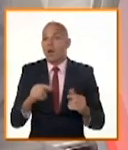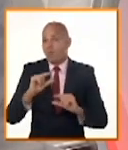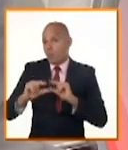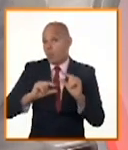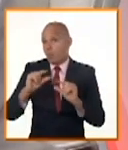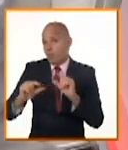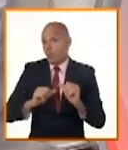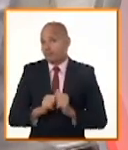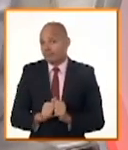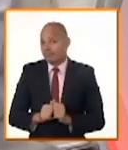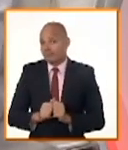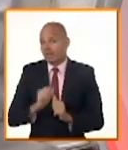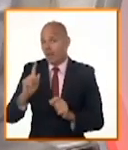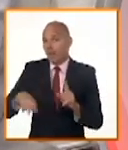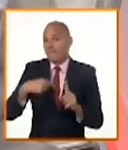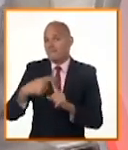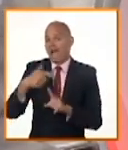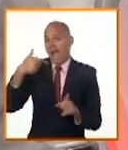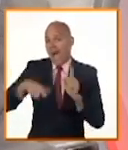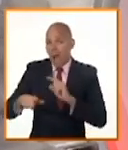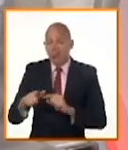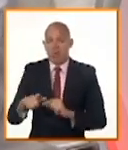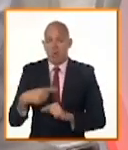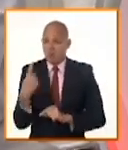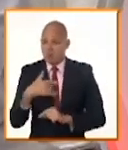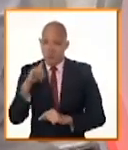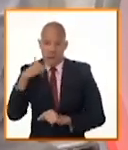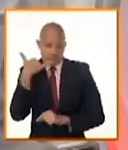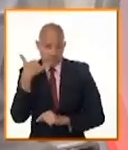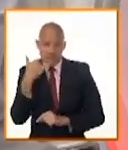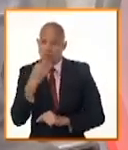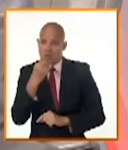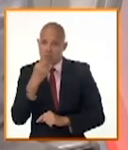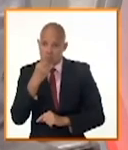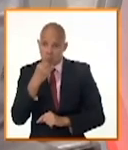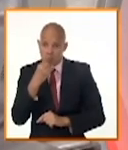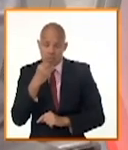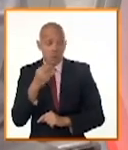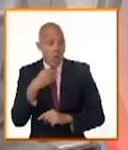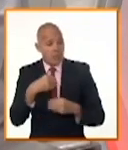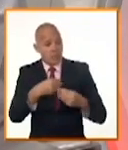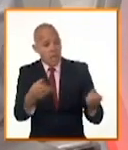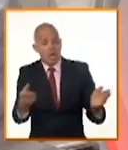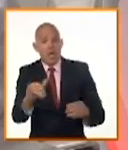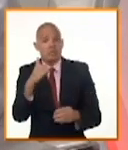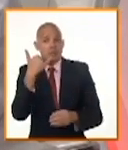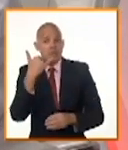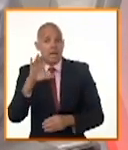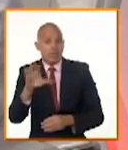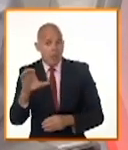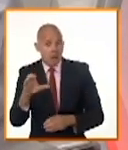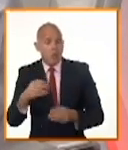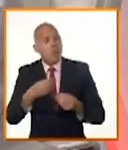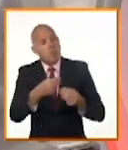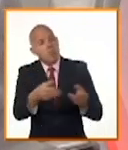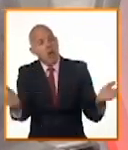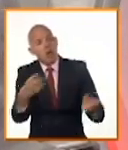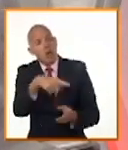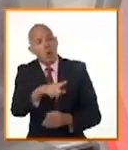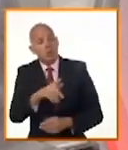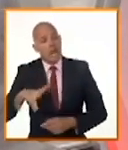los canales de comunicación de los clientes hacia los bancos y hacia el Banco Central los teléfonos para atención